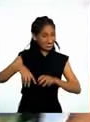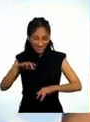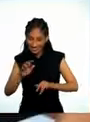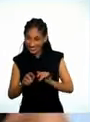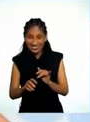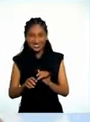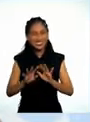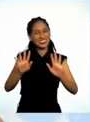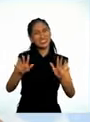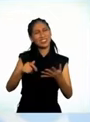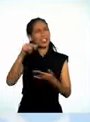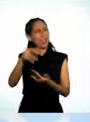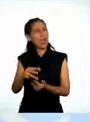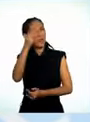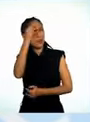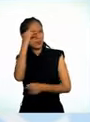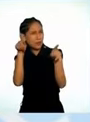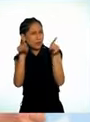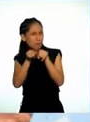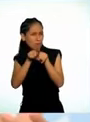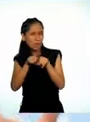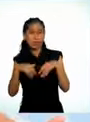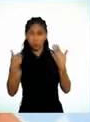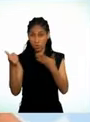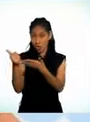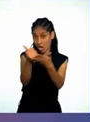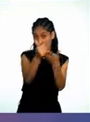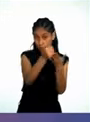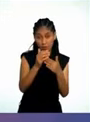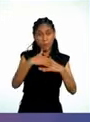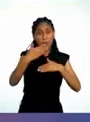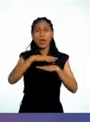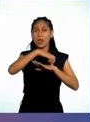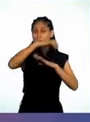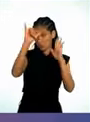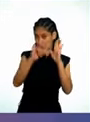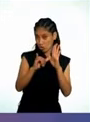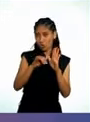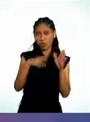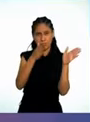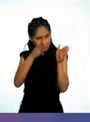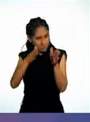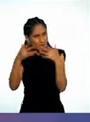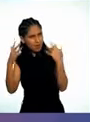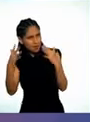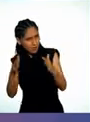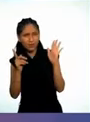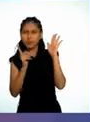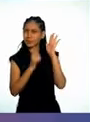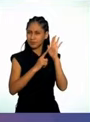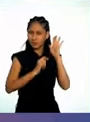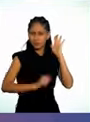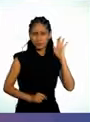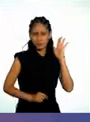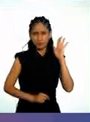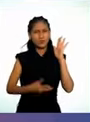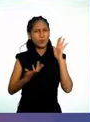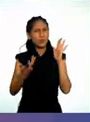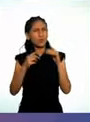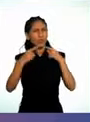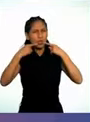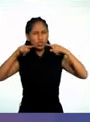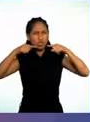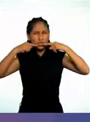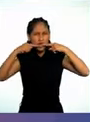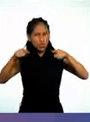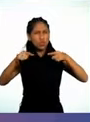lo que aprendimos también nos servirá para el proyecto que hemos venido trabajando en varios episodios ya que los anuncios publicitarios